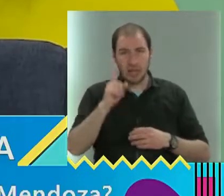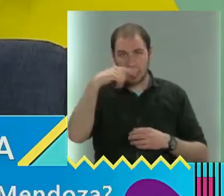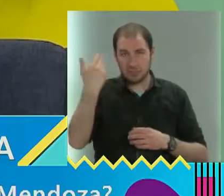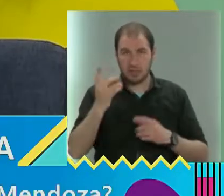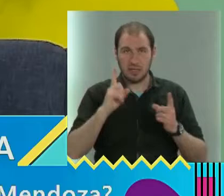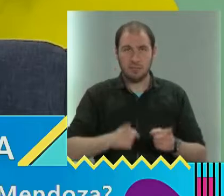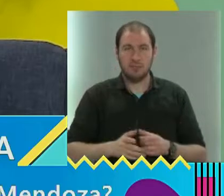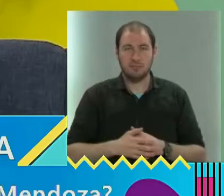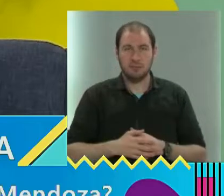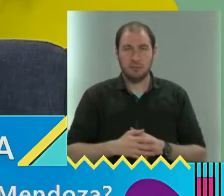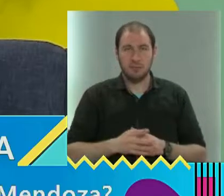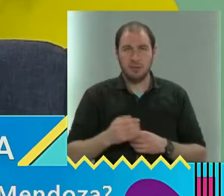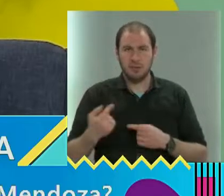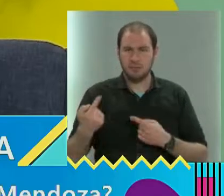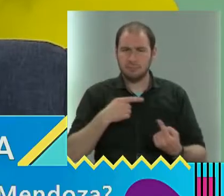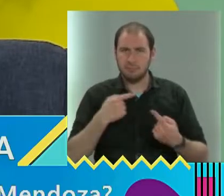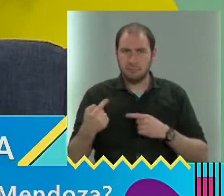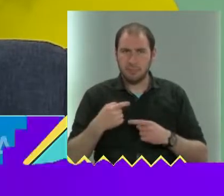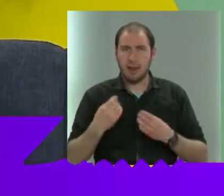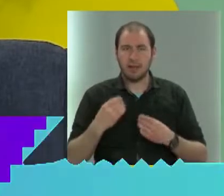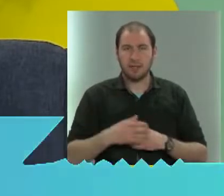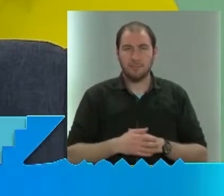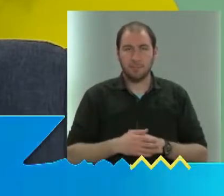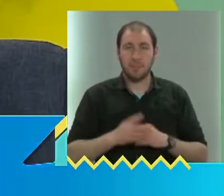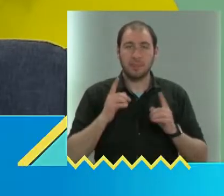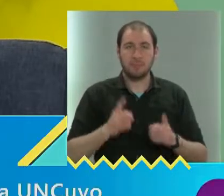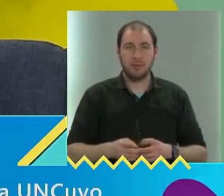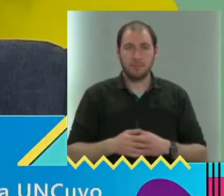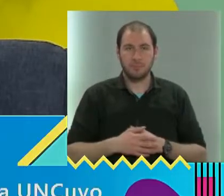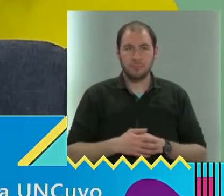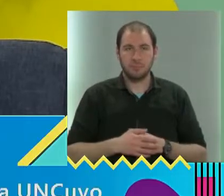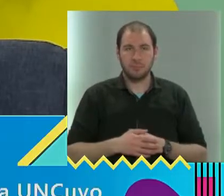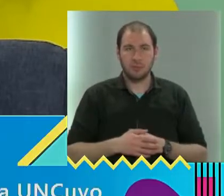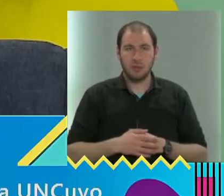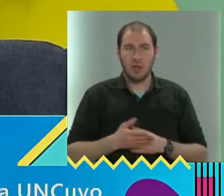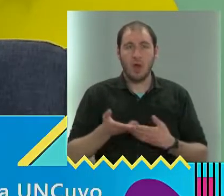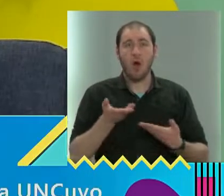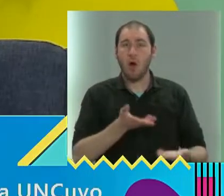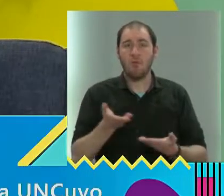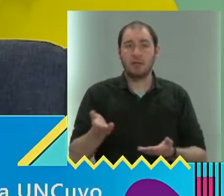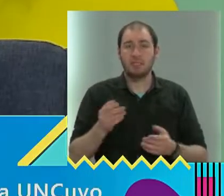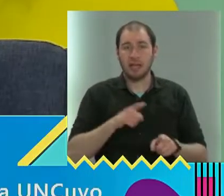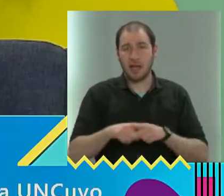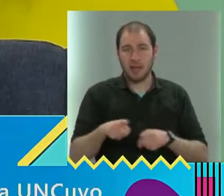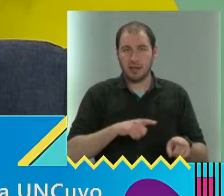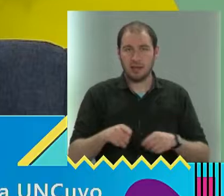internacional, nos interpela para también tener una oferta académica